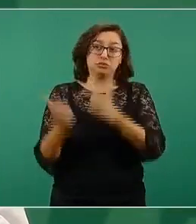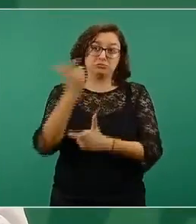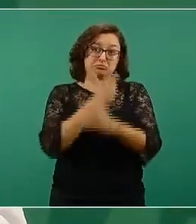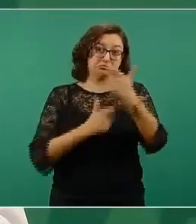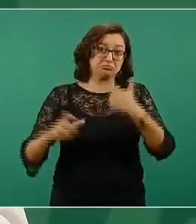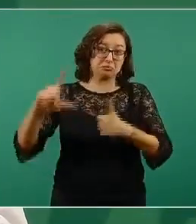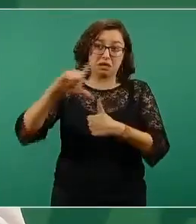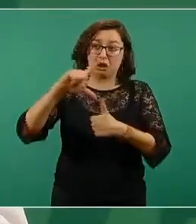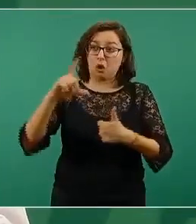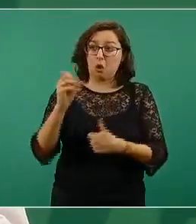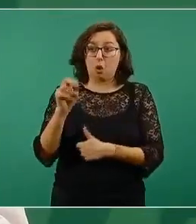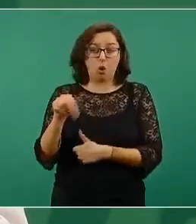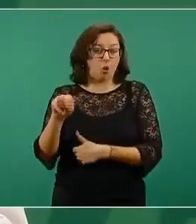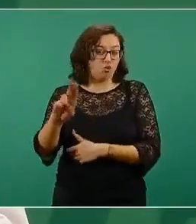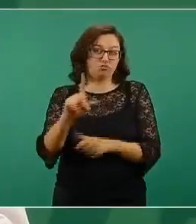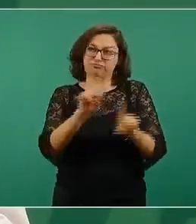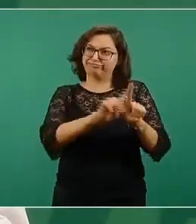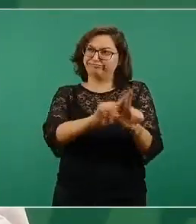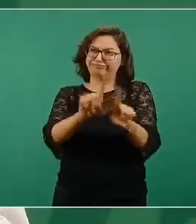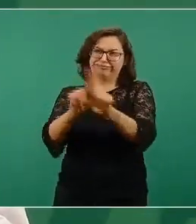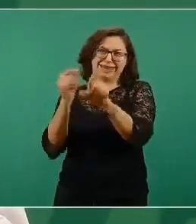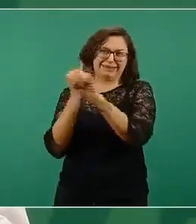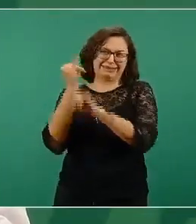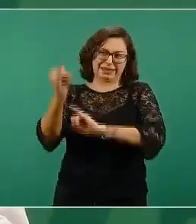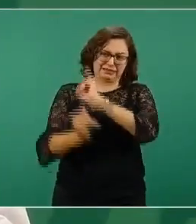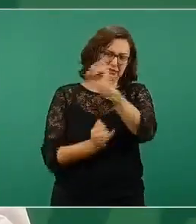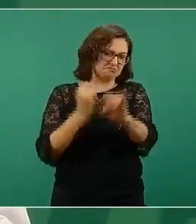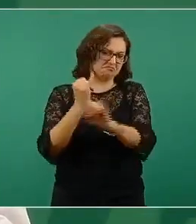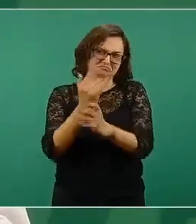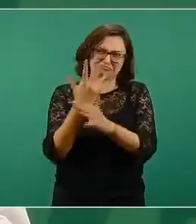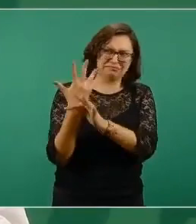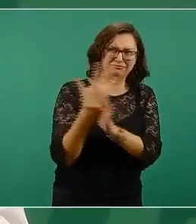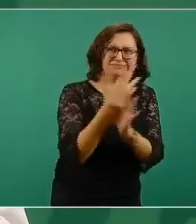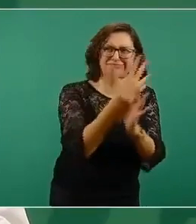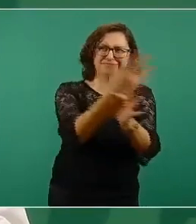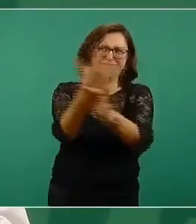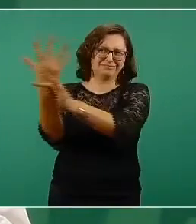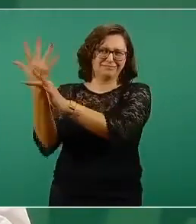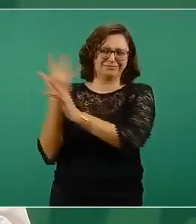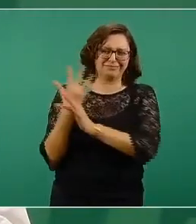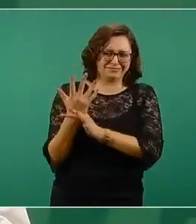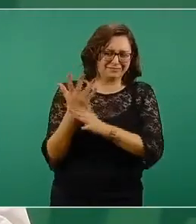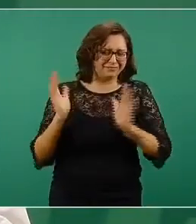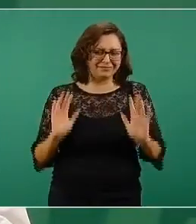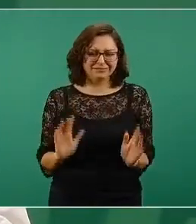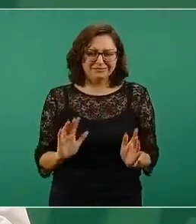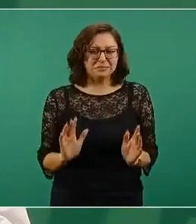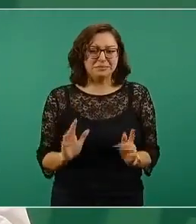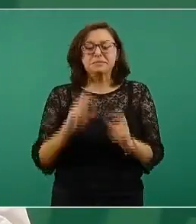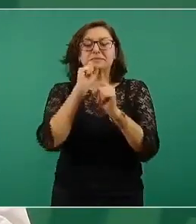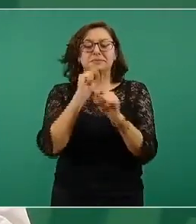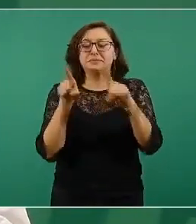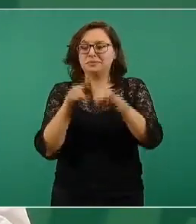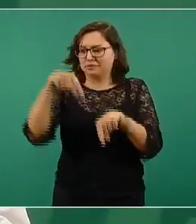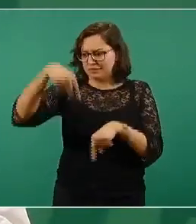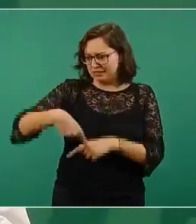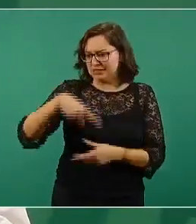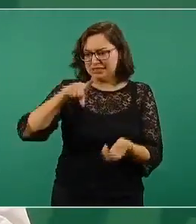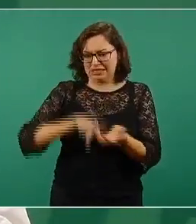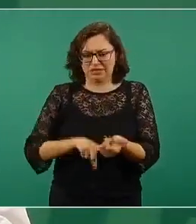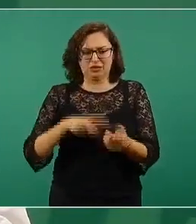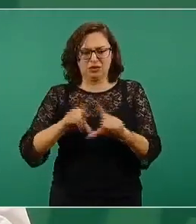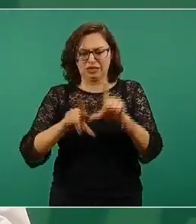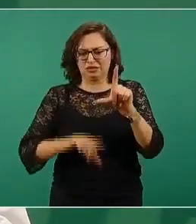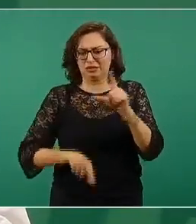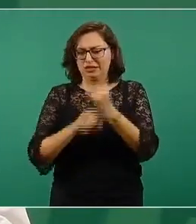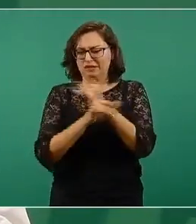Naciones Unidas, cualquier agencia global de economía, y desde luego los datos de la propia economía mexicana,